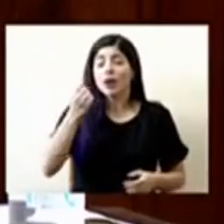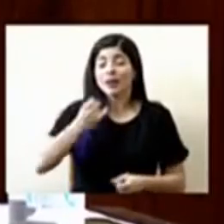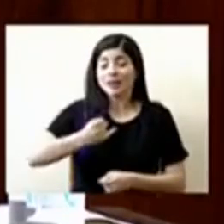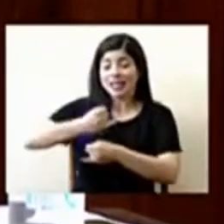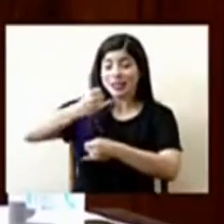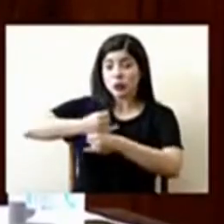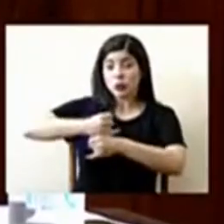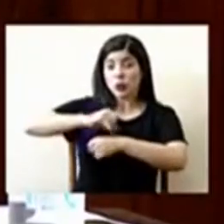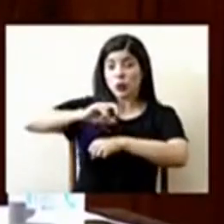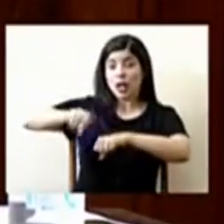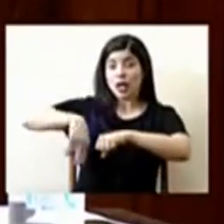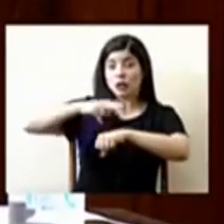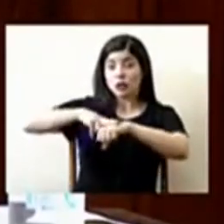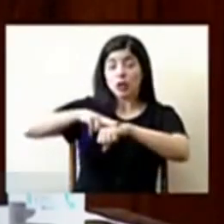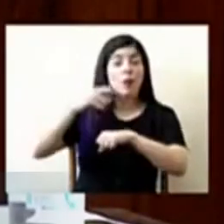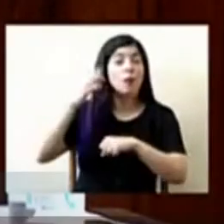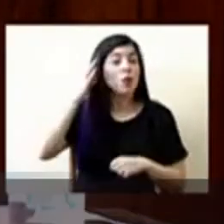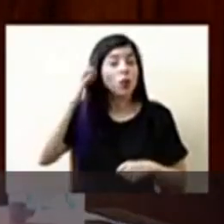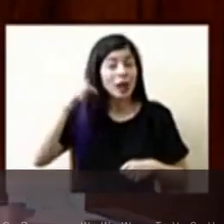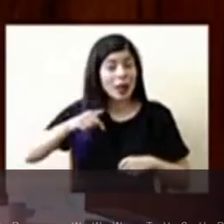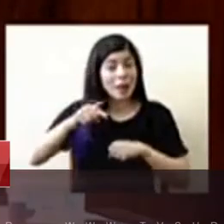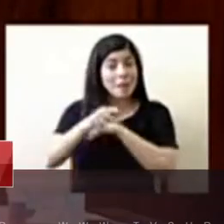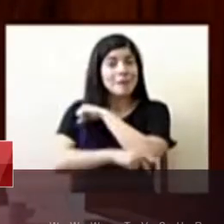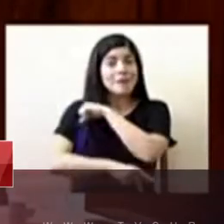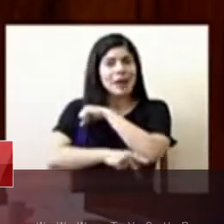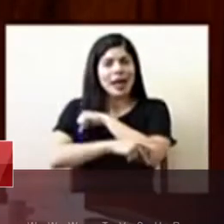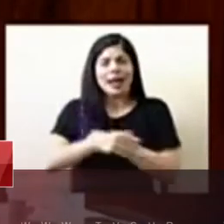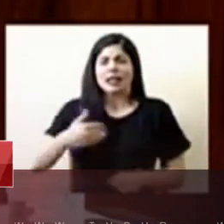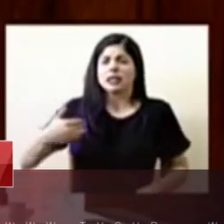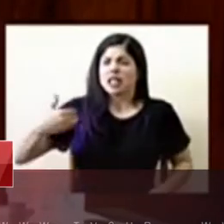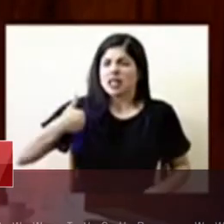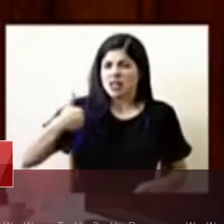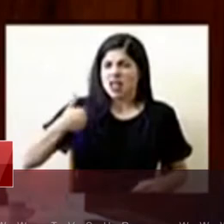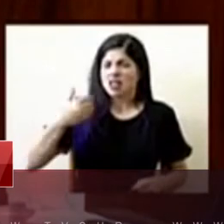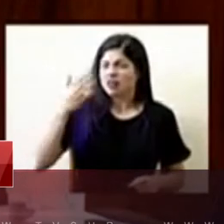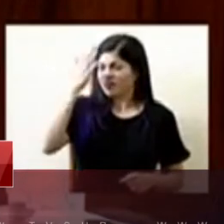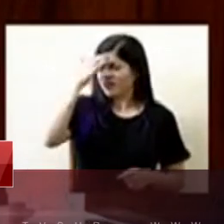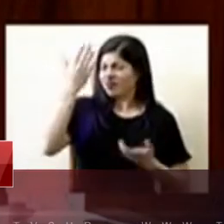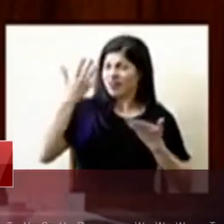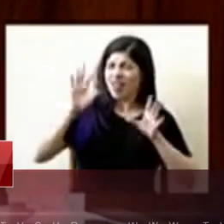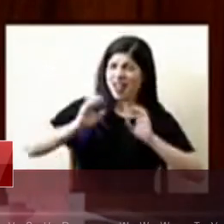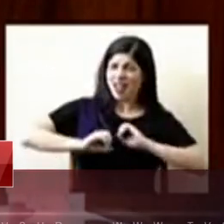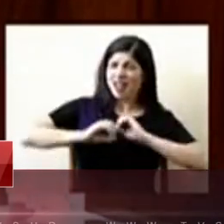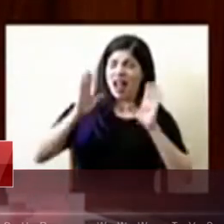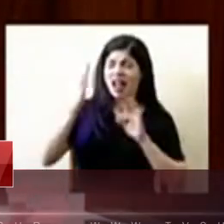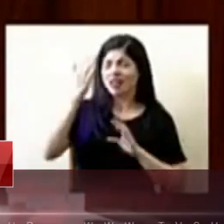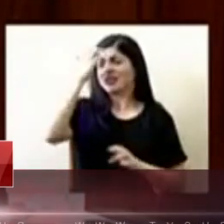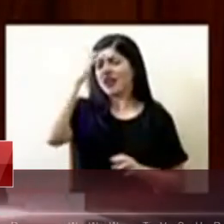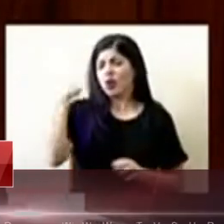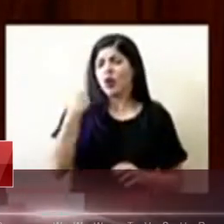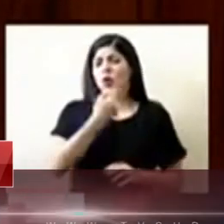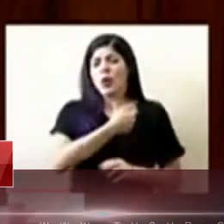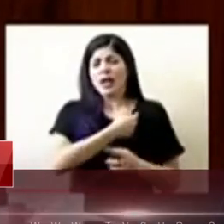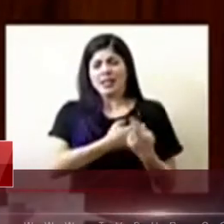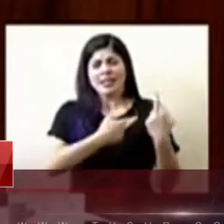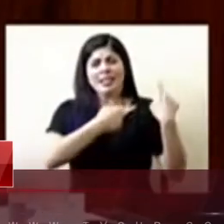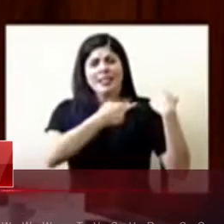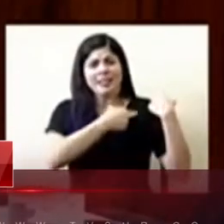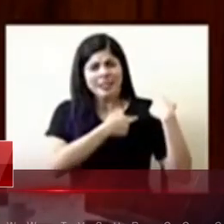Instituto Nacional de las Mujeres en este país tiene la claridad de que es nuestra responsabilidad